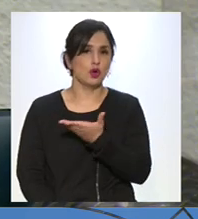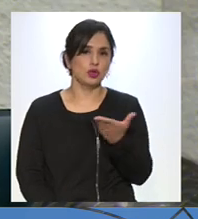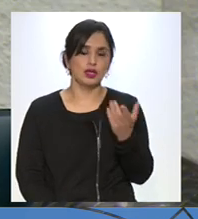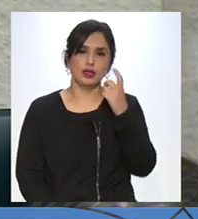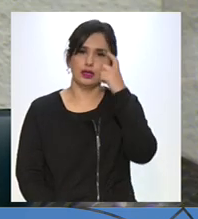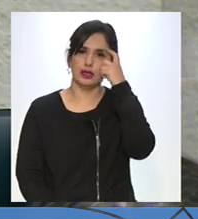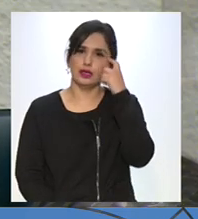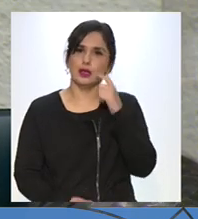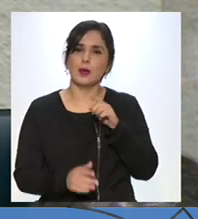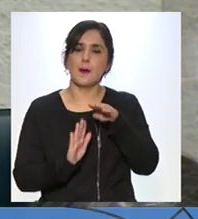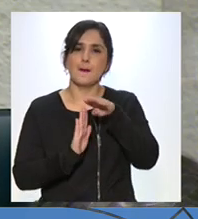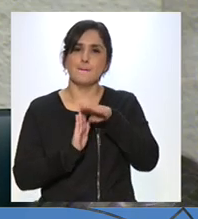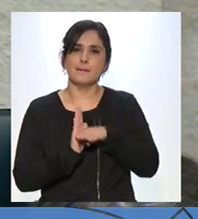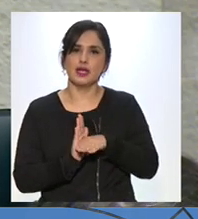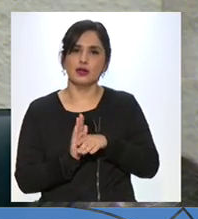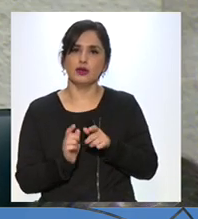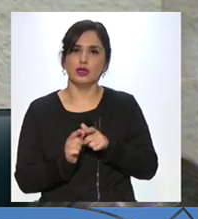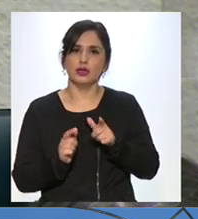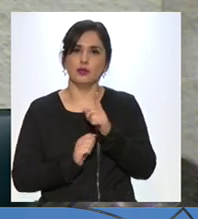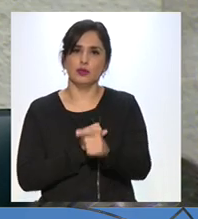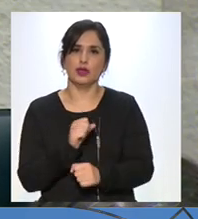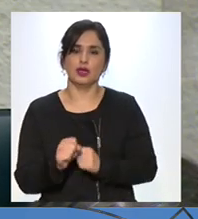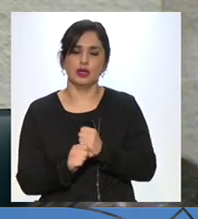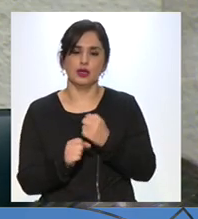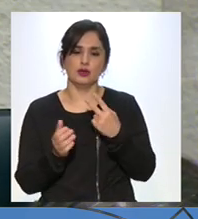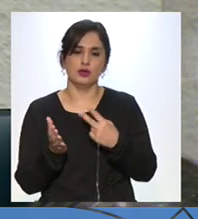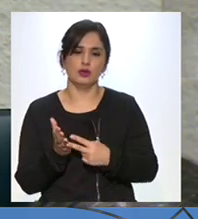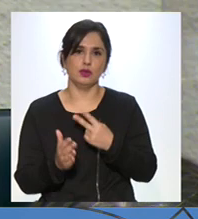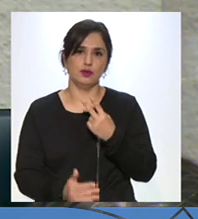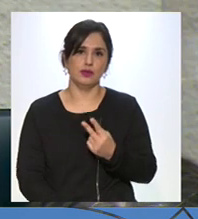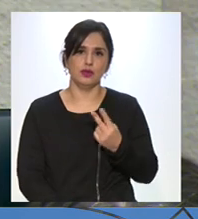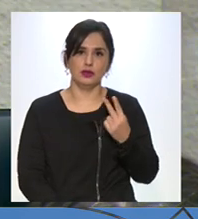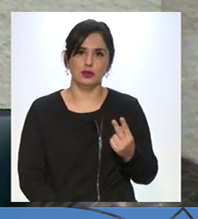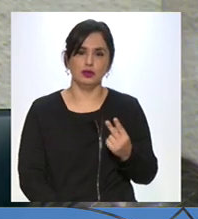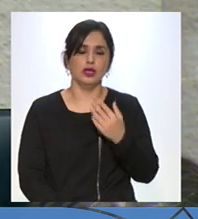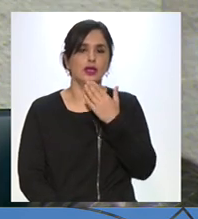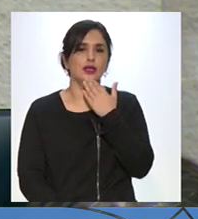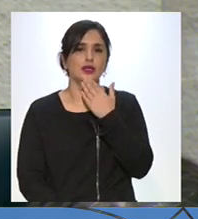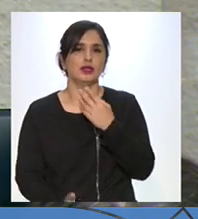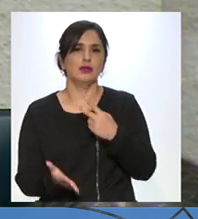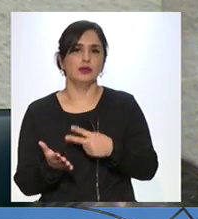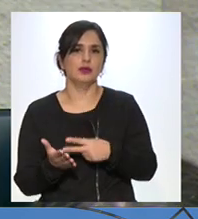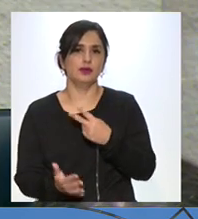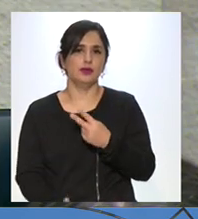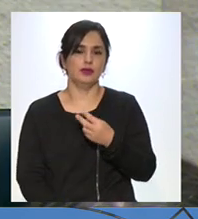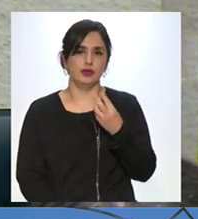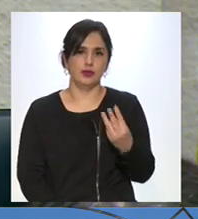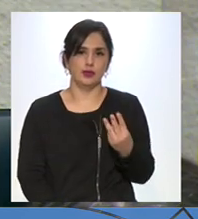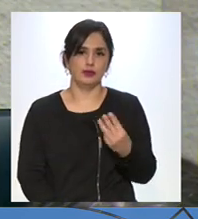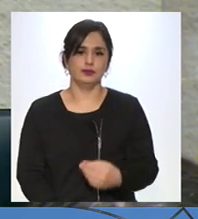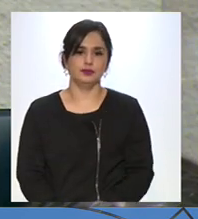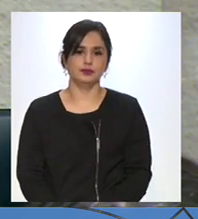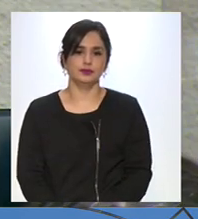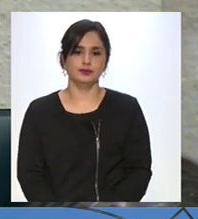un menor crecimiento para el año 2022 y también para el año 2023. Seguramente porque